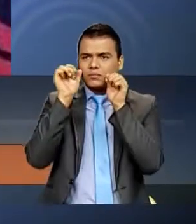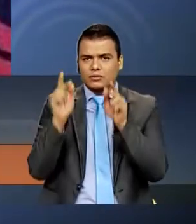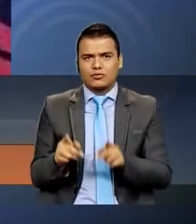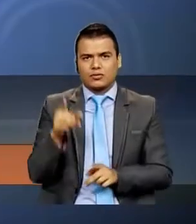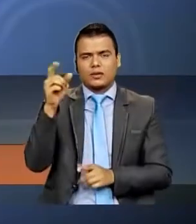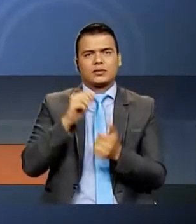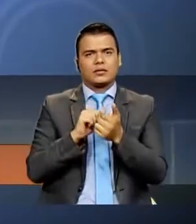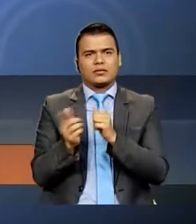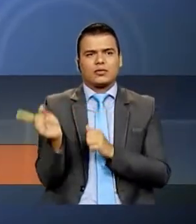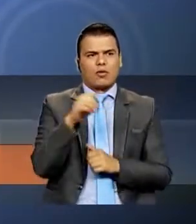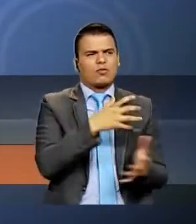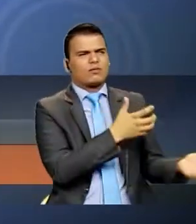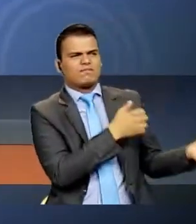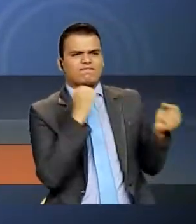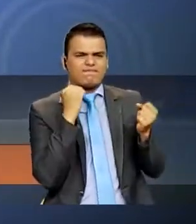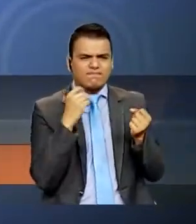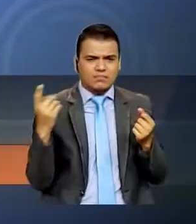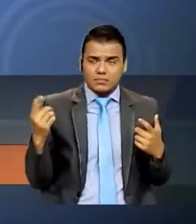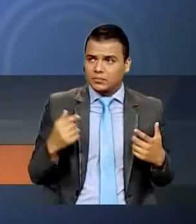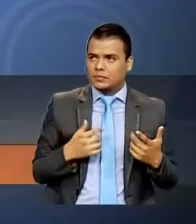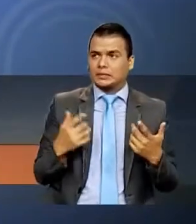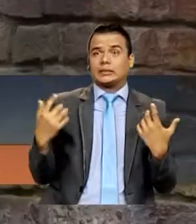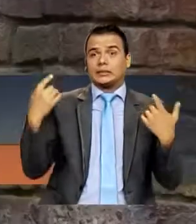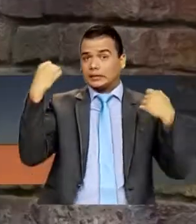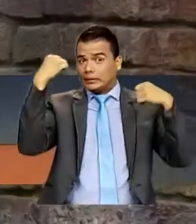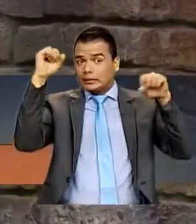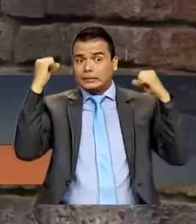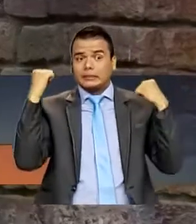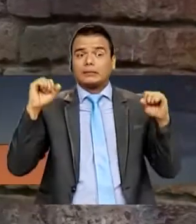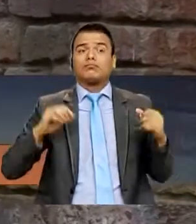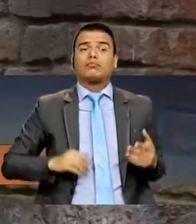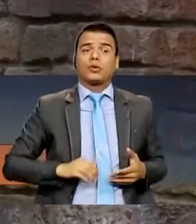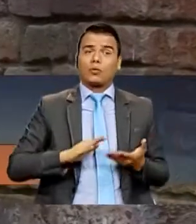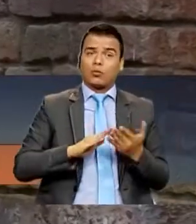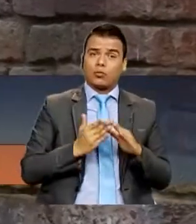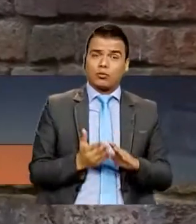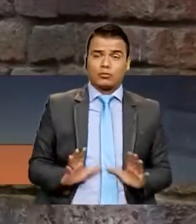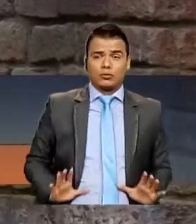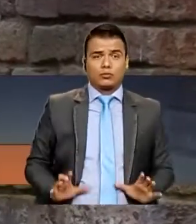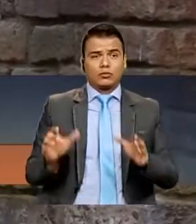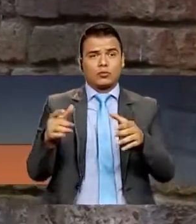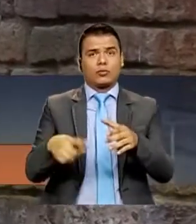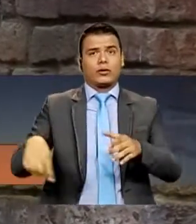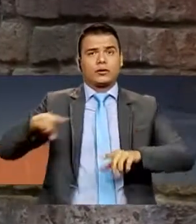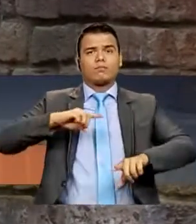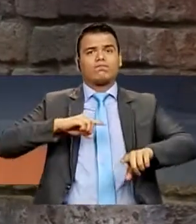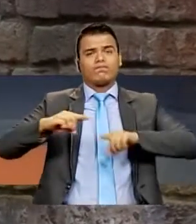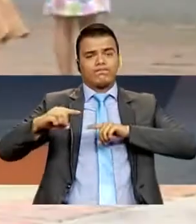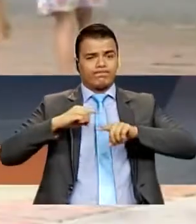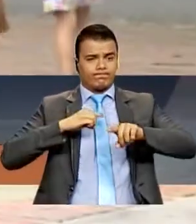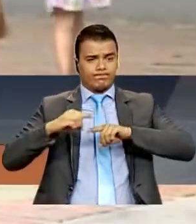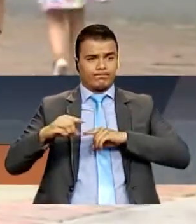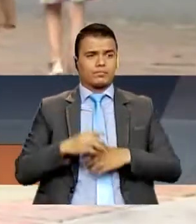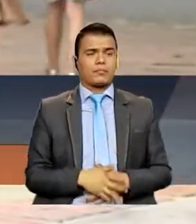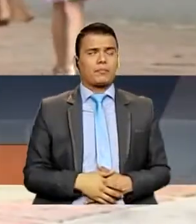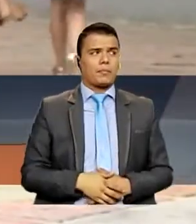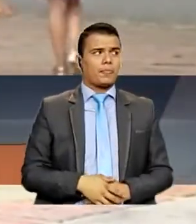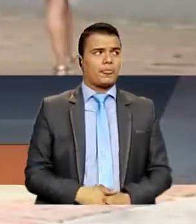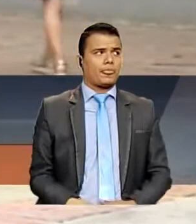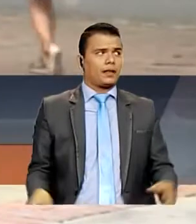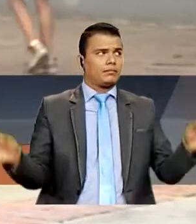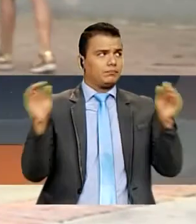el secuestro han encendido las alertas, tanto para la comunidad como para las autoridades en Jamundí. Finalmente,